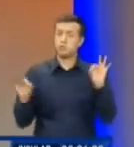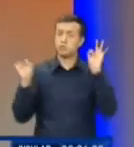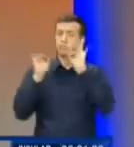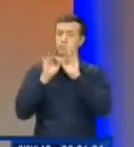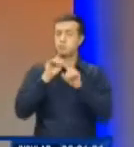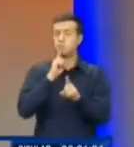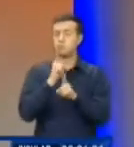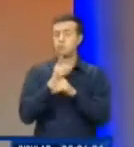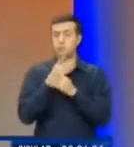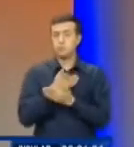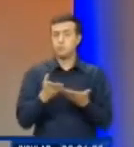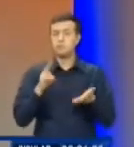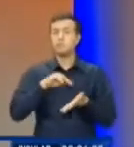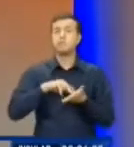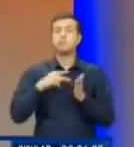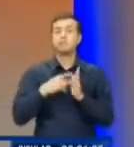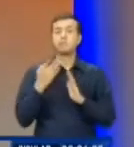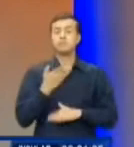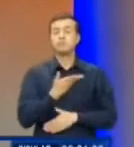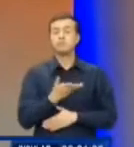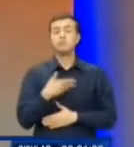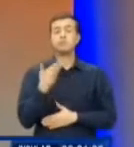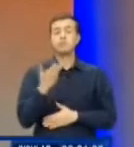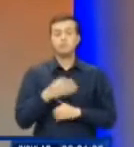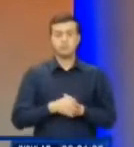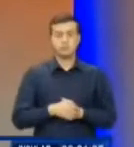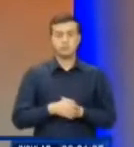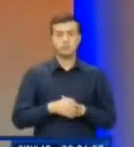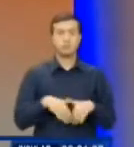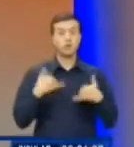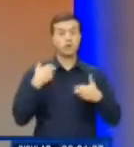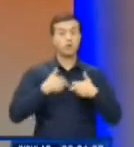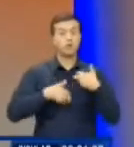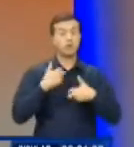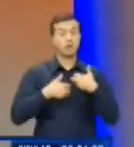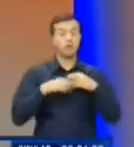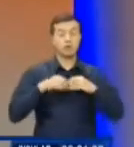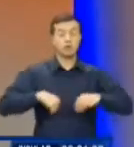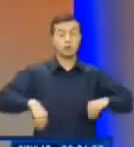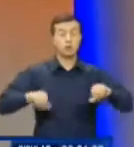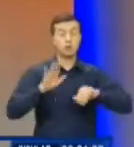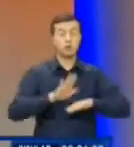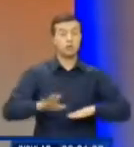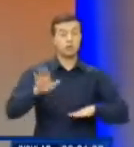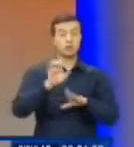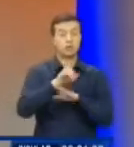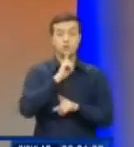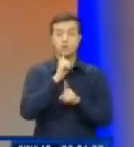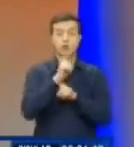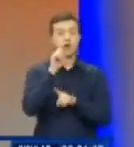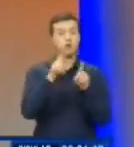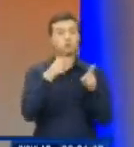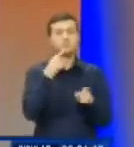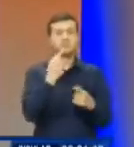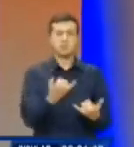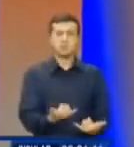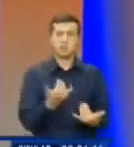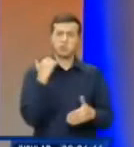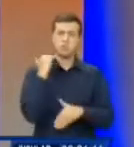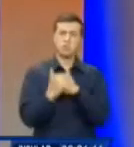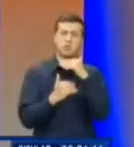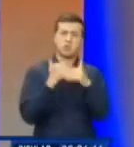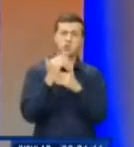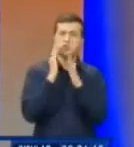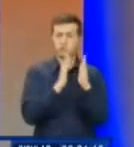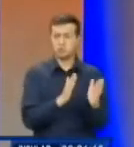alrededor de lo que significa el problema de la tierra en el país digamos hay muchos que dicen que esto tiene que ser un proceso de